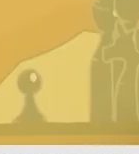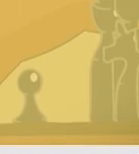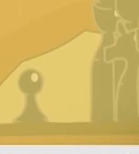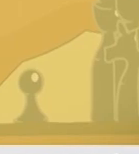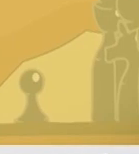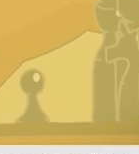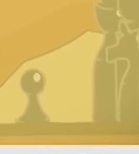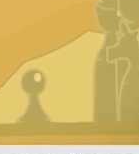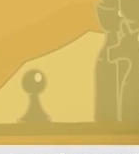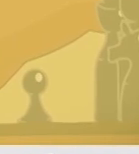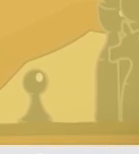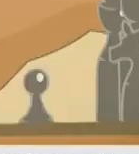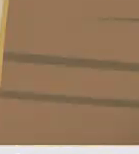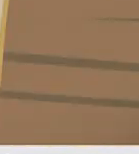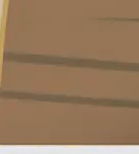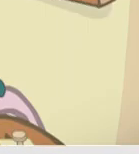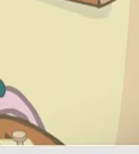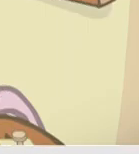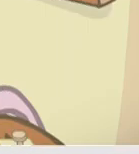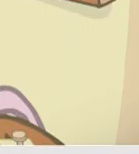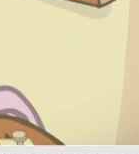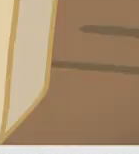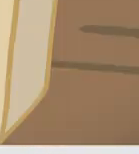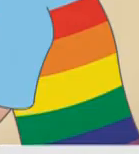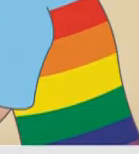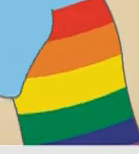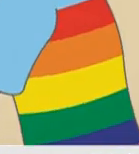Sin tocarse ojos, nariz ni boca.